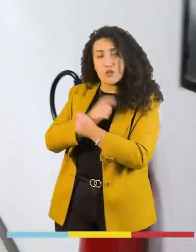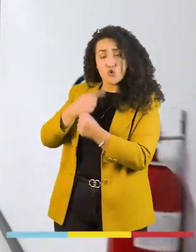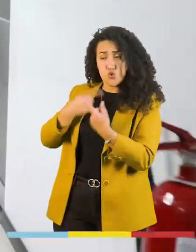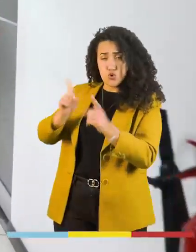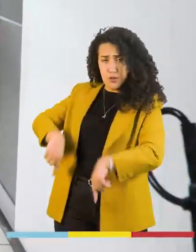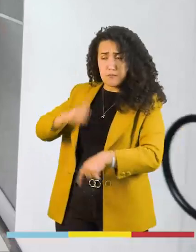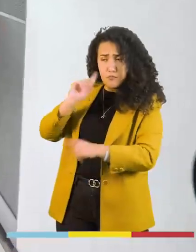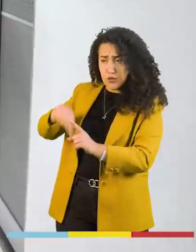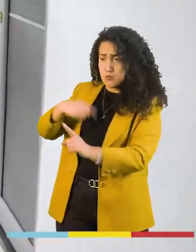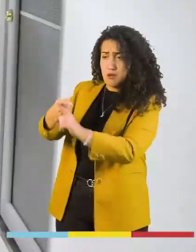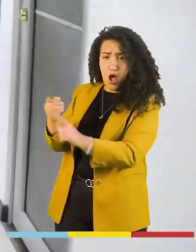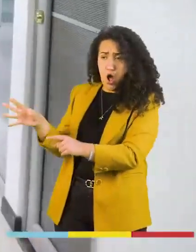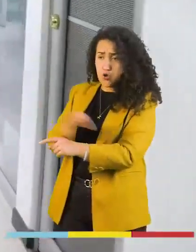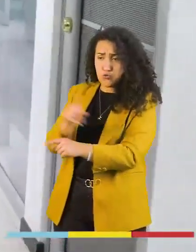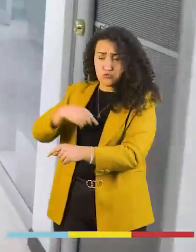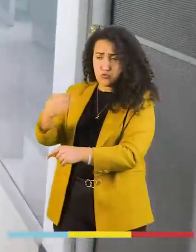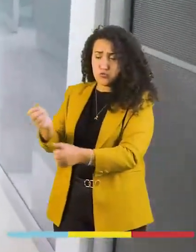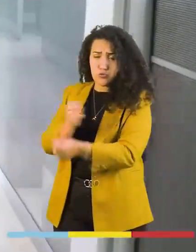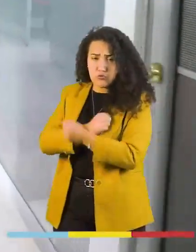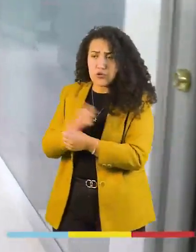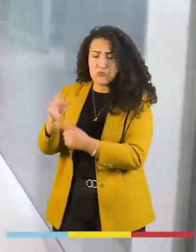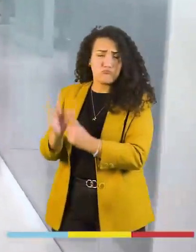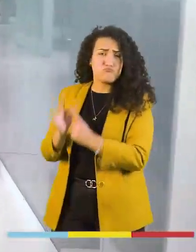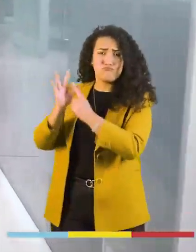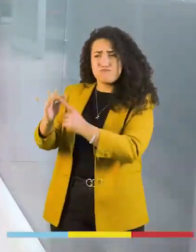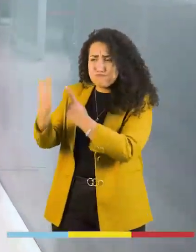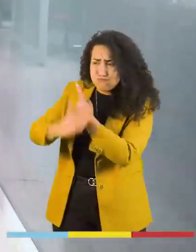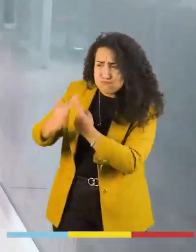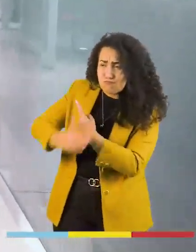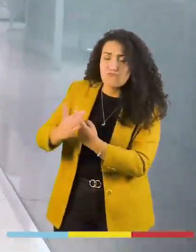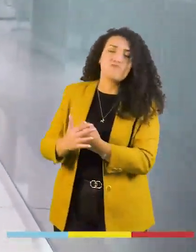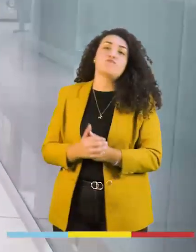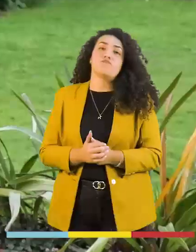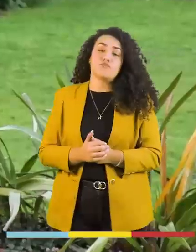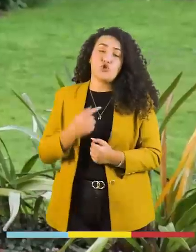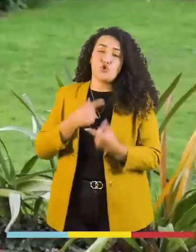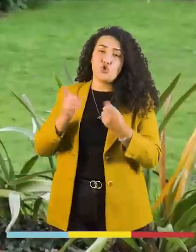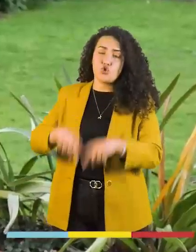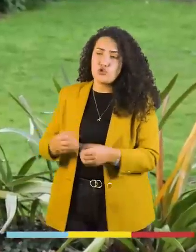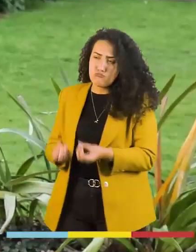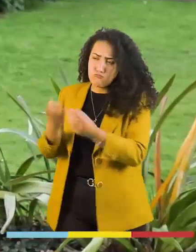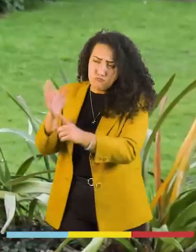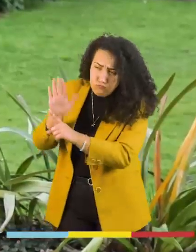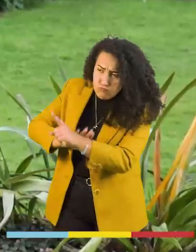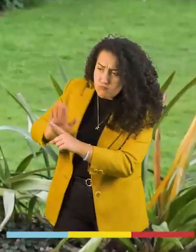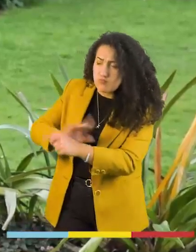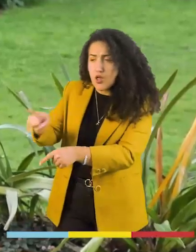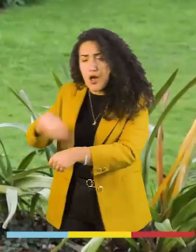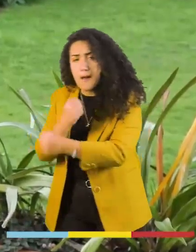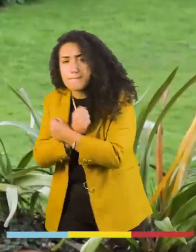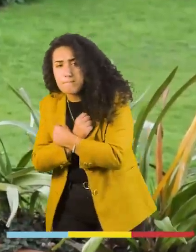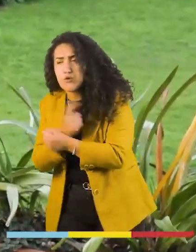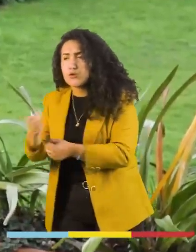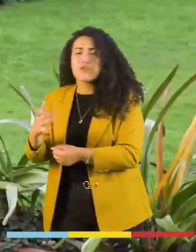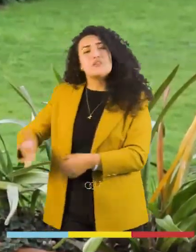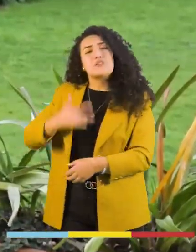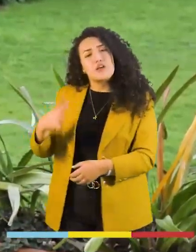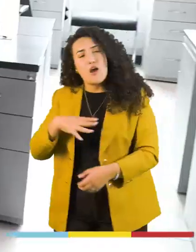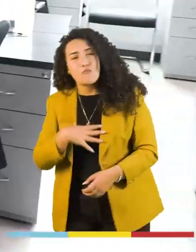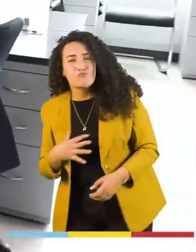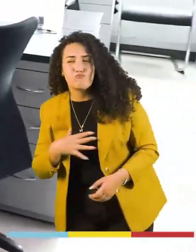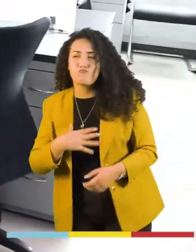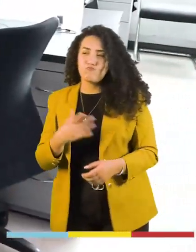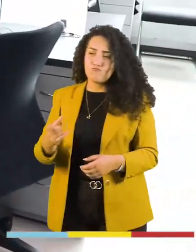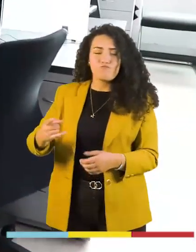estiman demasiado, igual que yo a todos ellos. Han sido conmigo muy especiales, muy cariñosos, es lo que yo les brindo a ellos